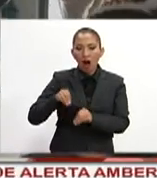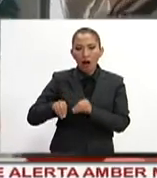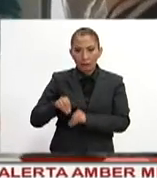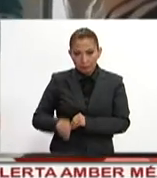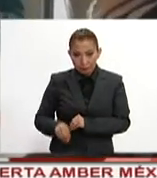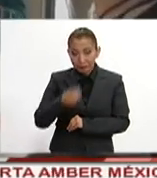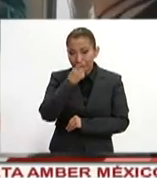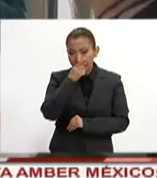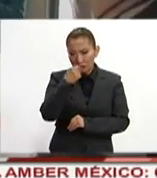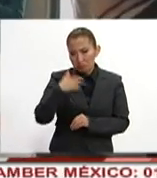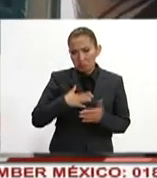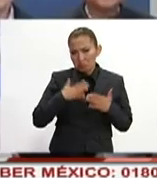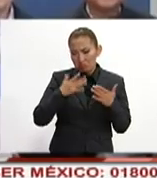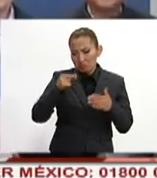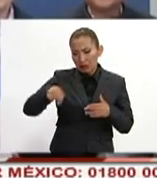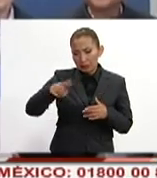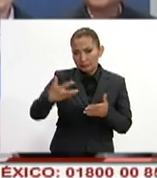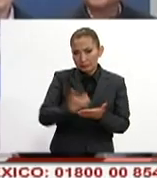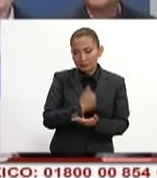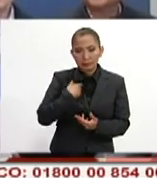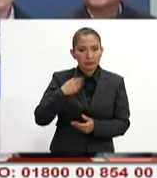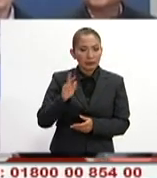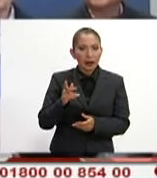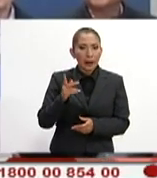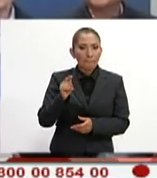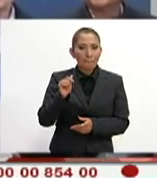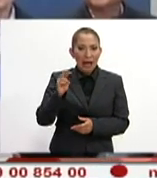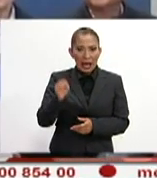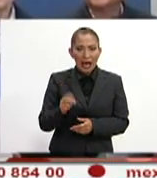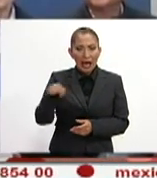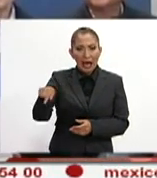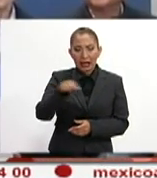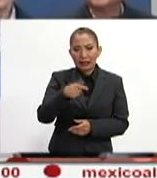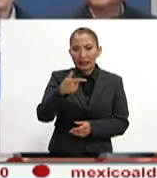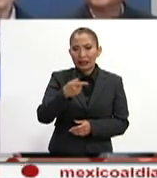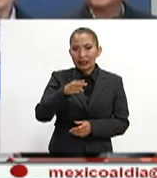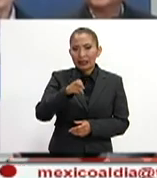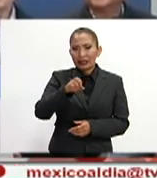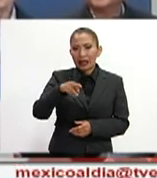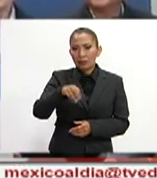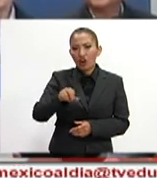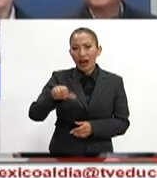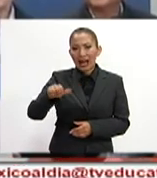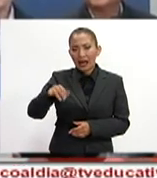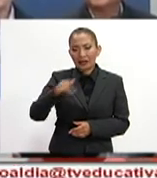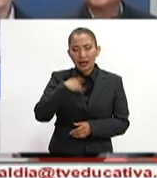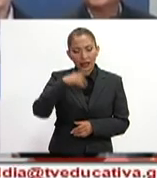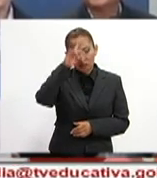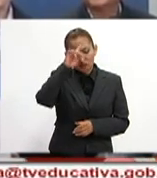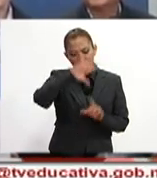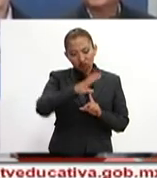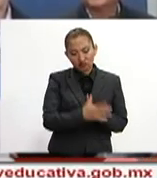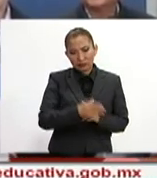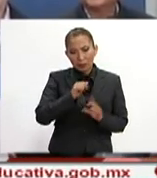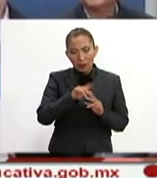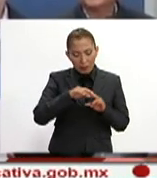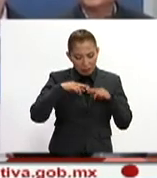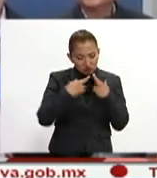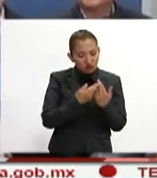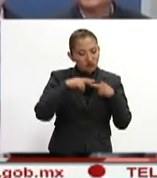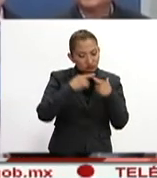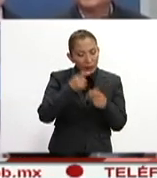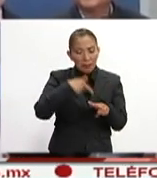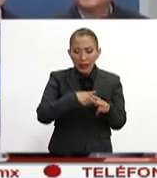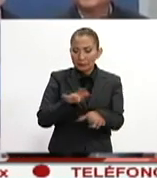Finalmente, reiteró su confianza en el triunfo del abanderado blanquiazul Guillermo Anaya y declaró al Comité Ejecutivo del PAN en sesión permanente